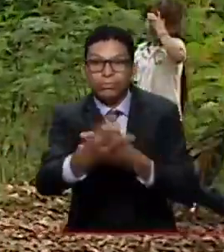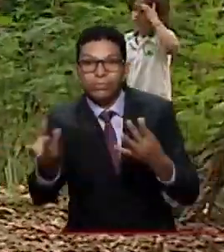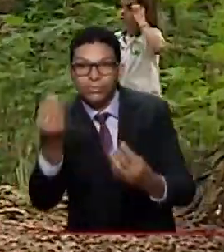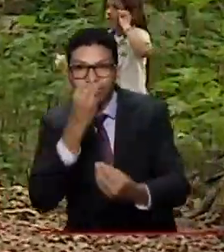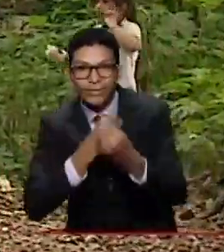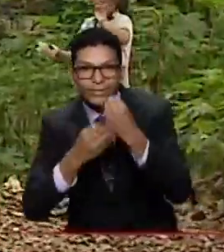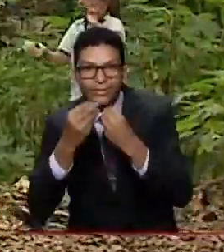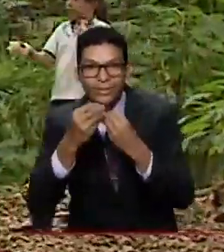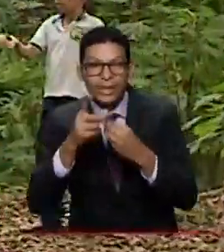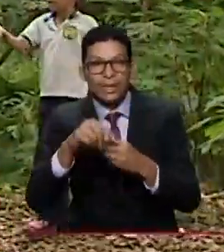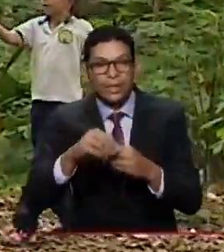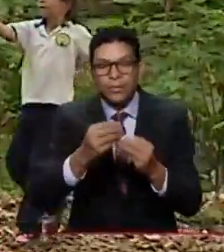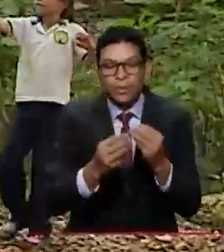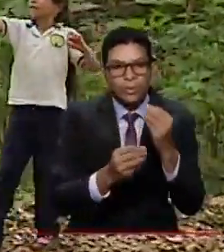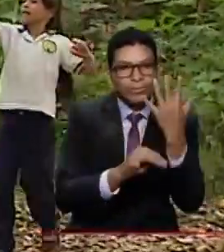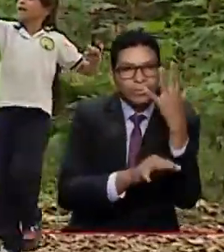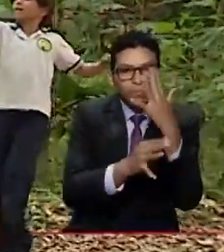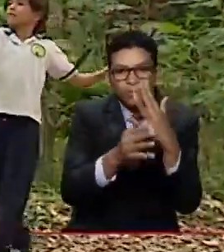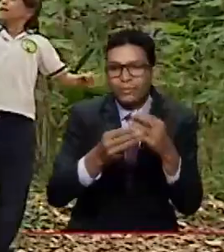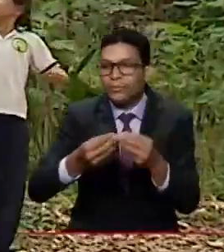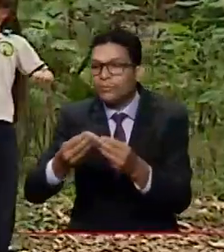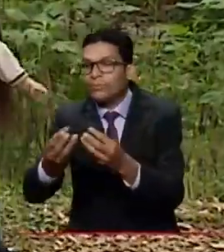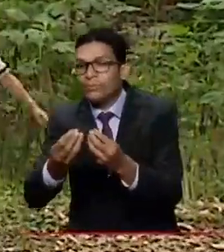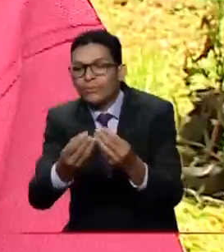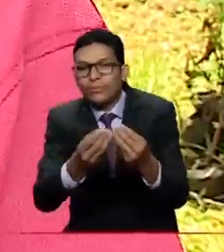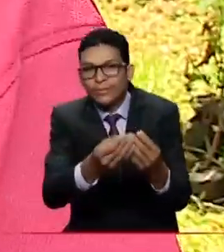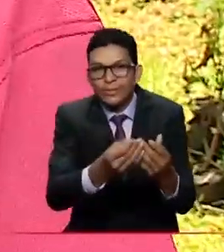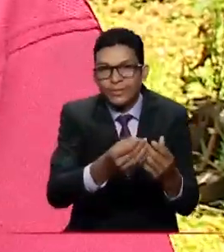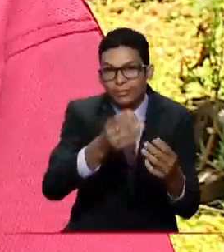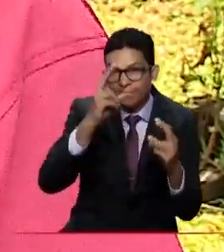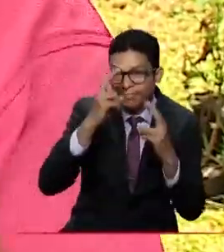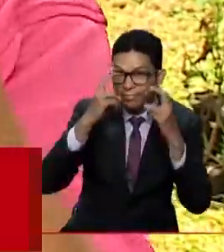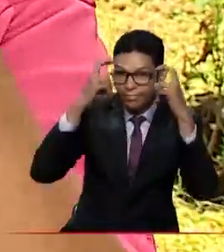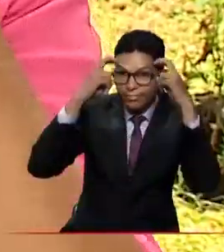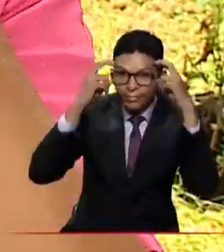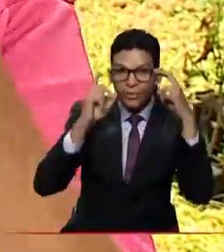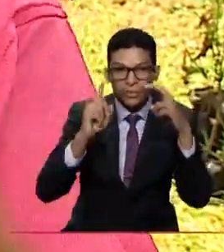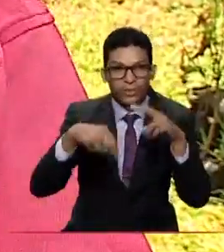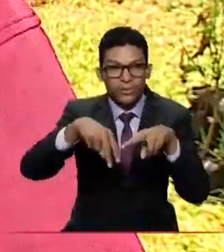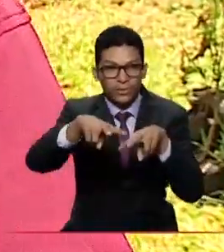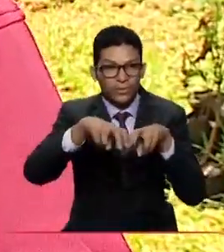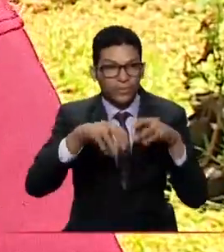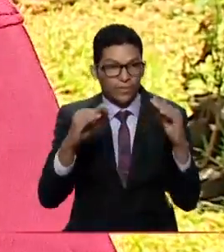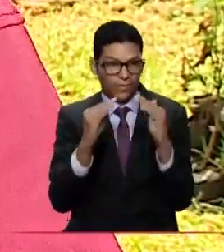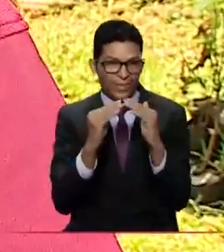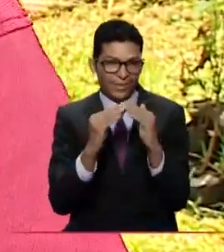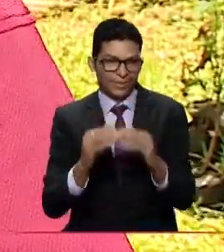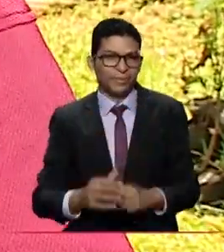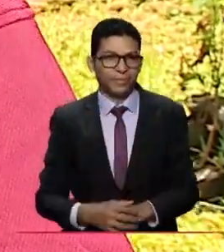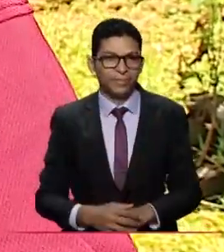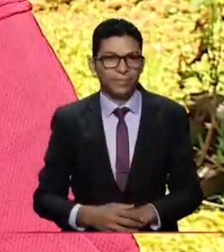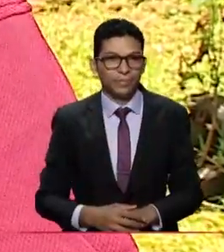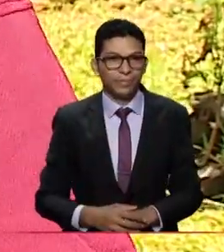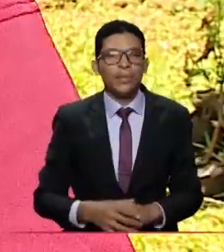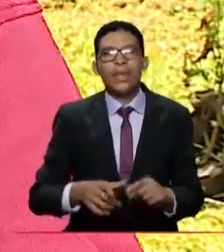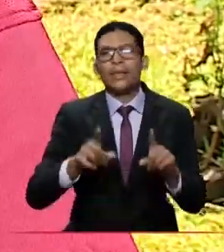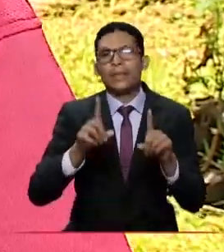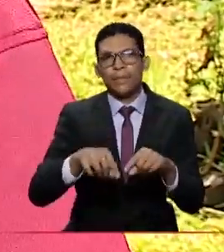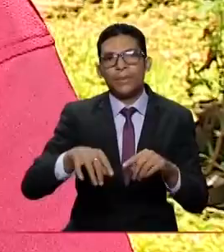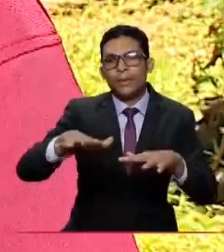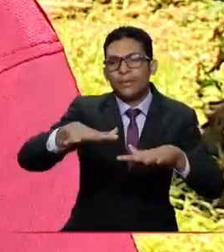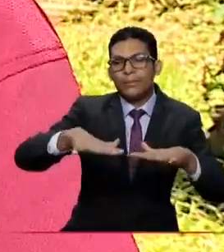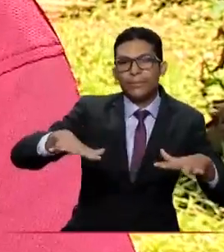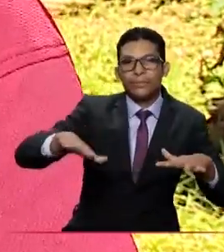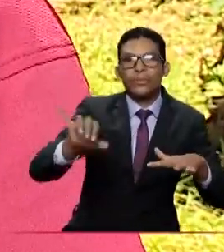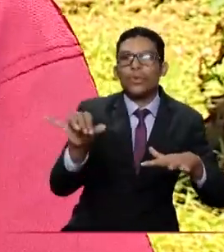pueda salir semillas y pueda salir el conocimiento para que puedan hacer sus huertas en casa. También se hizo como un espacio de